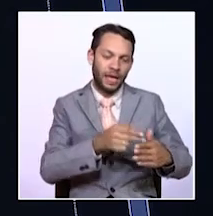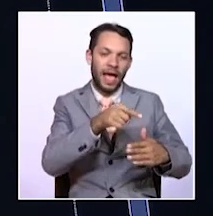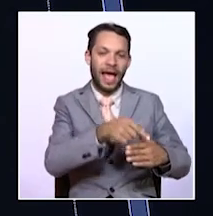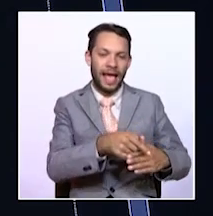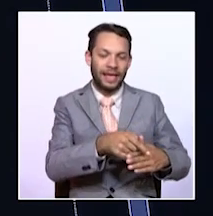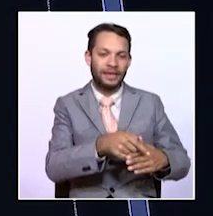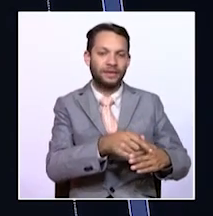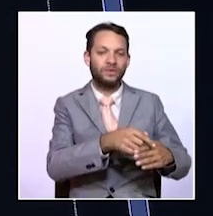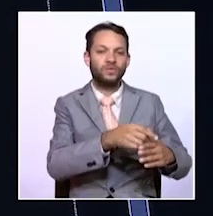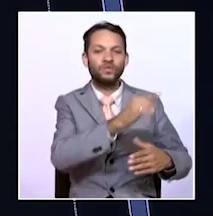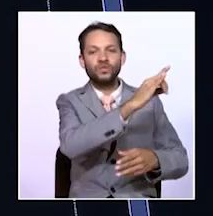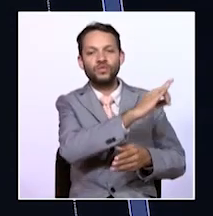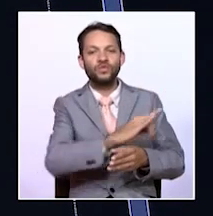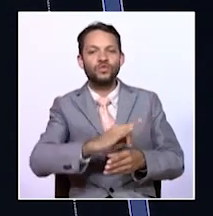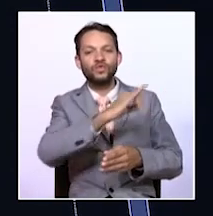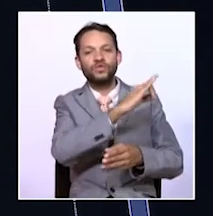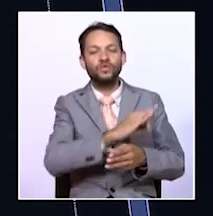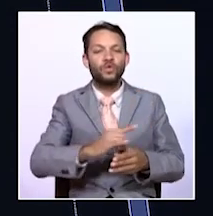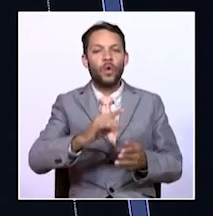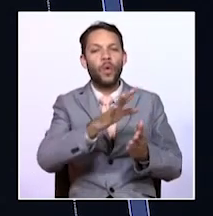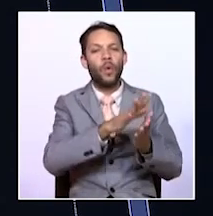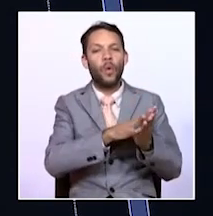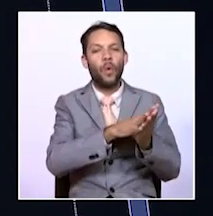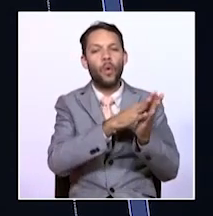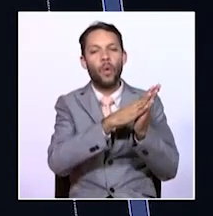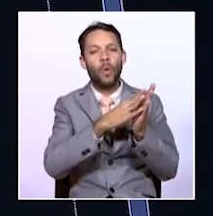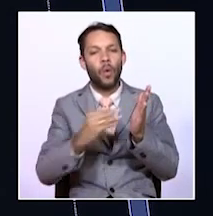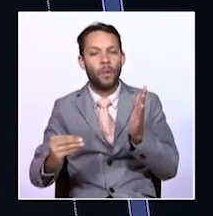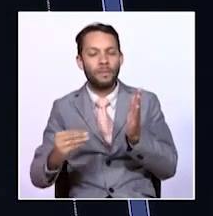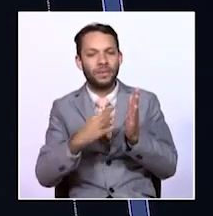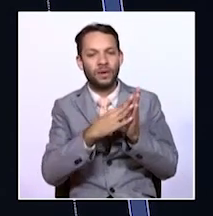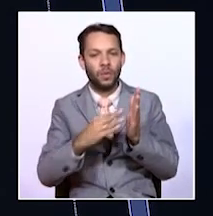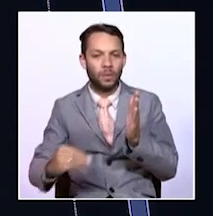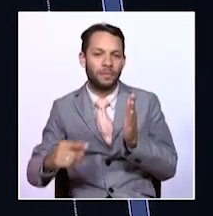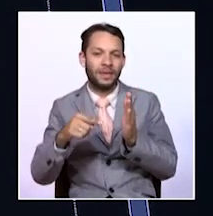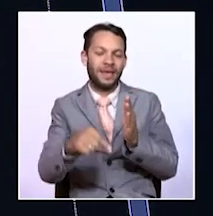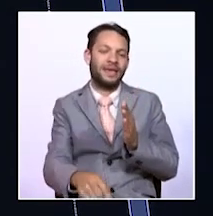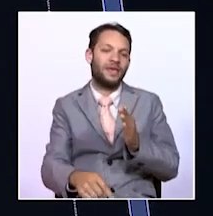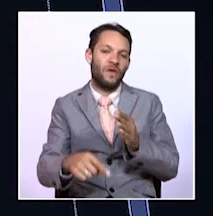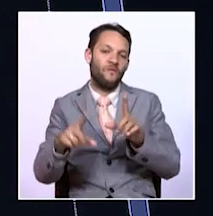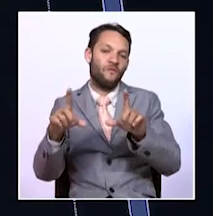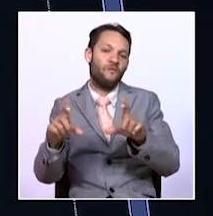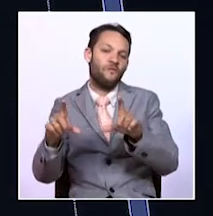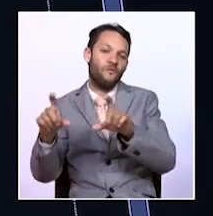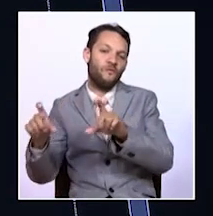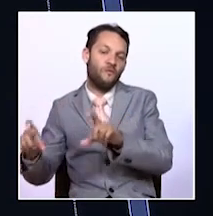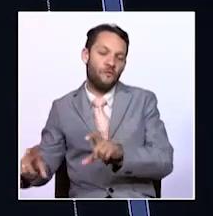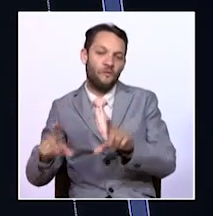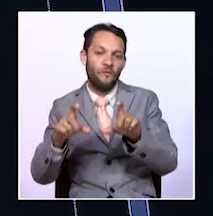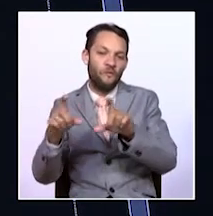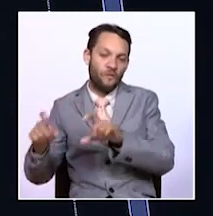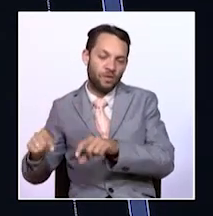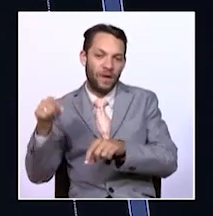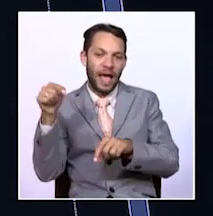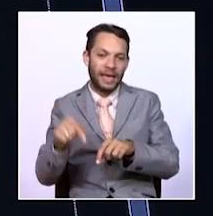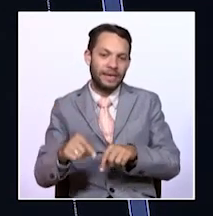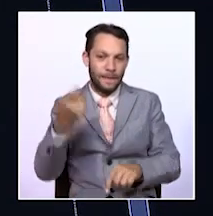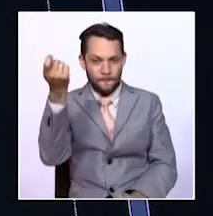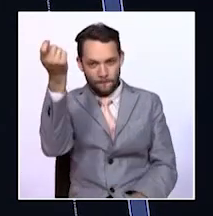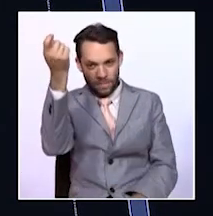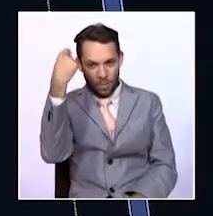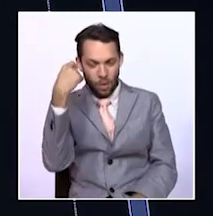el barrido que hagamos, todas las fotos que salgan en tercera dimensión de las caritas del bebé, se las vamos a pasar a la